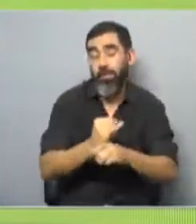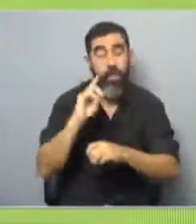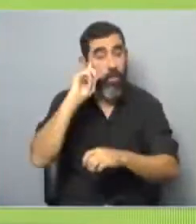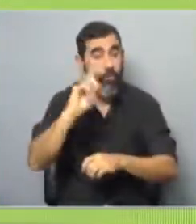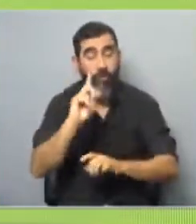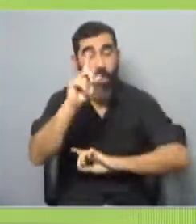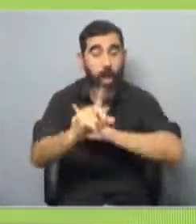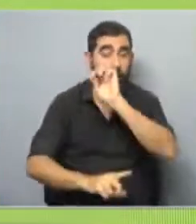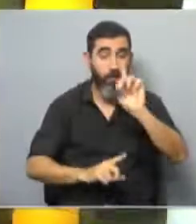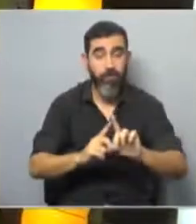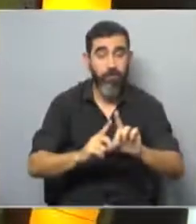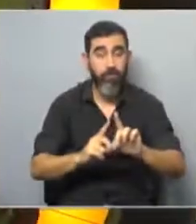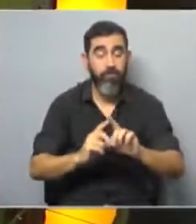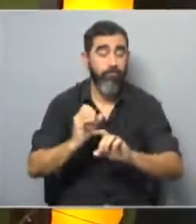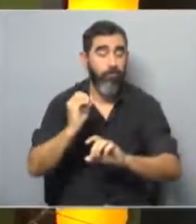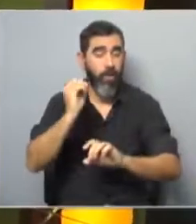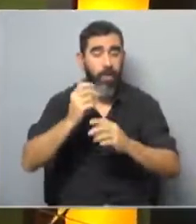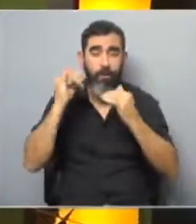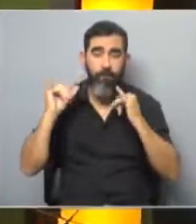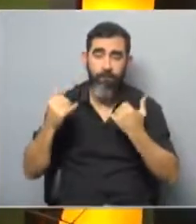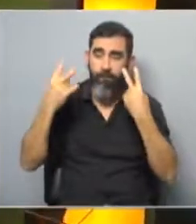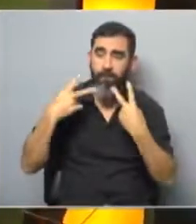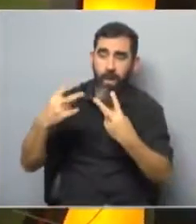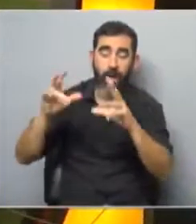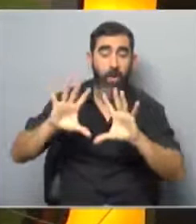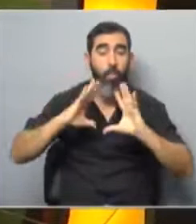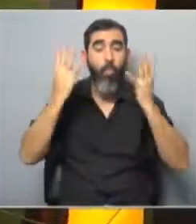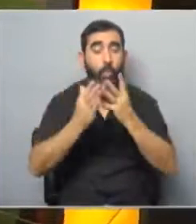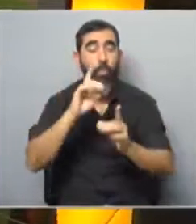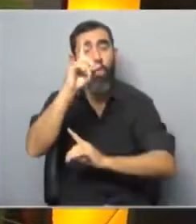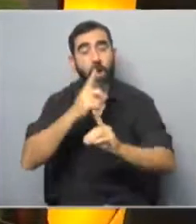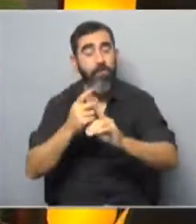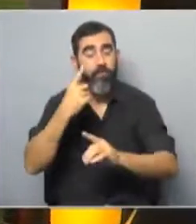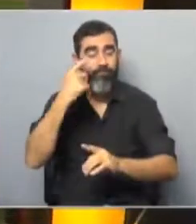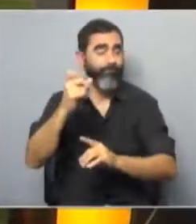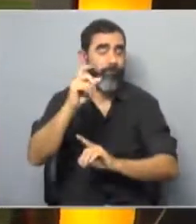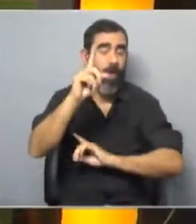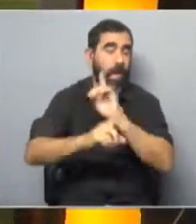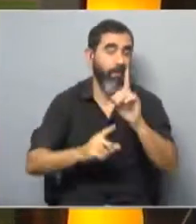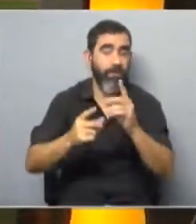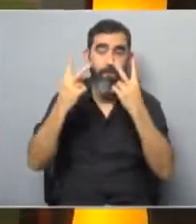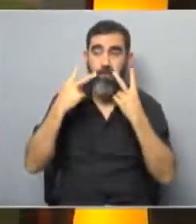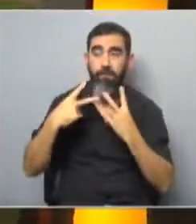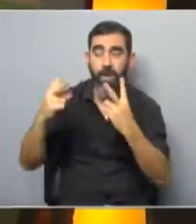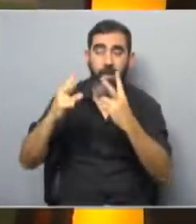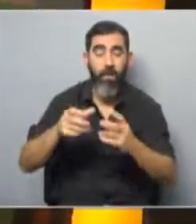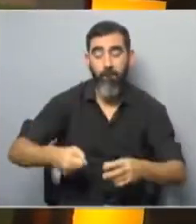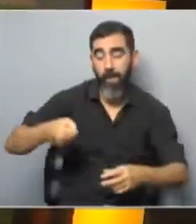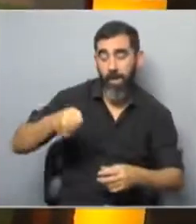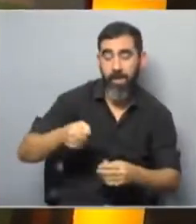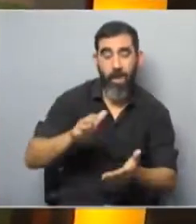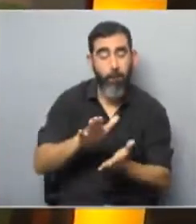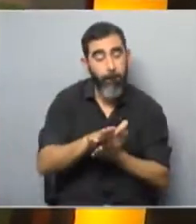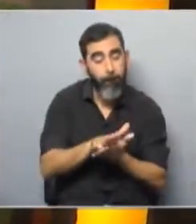con el aumento del transporte en el mundo, digamos, se intercambian sin querer cuando viajamos, se hacen nuestras valijas o nuestros pies,